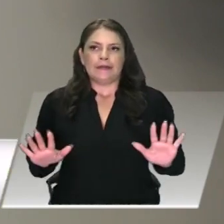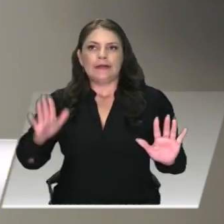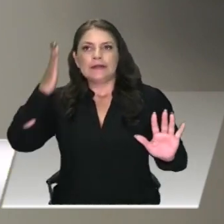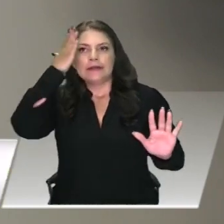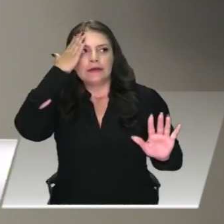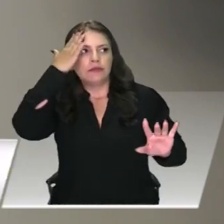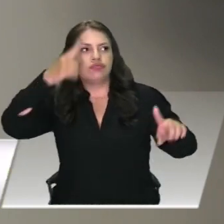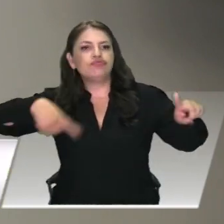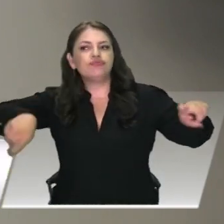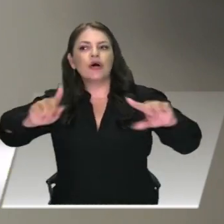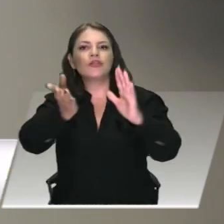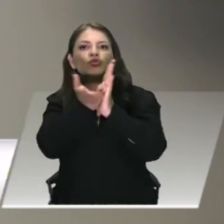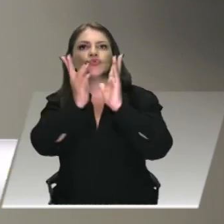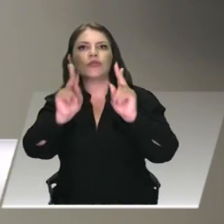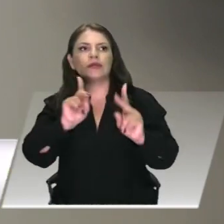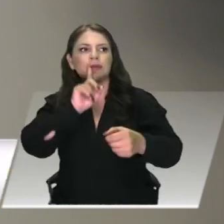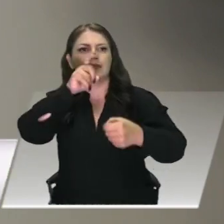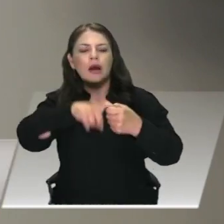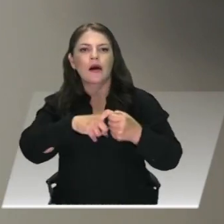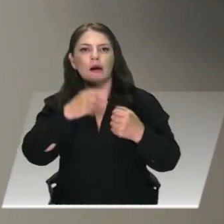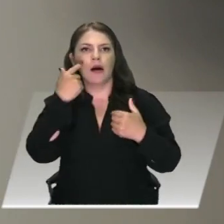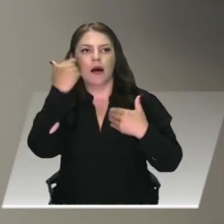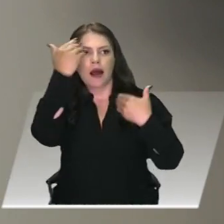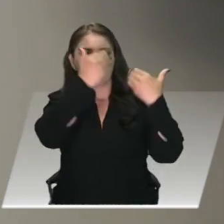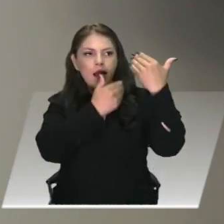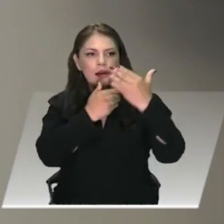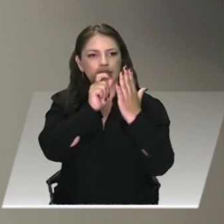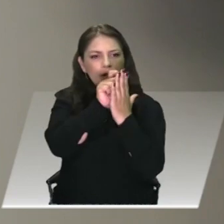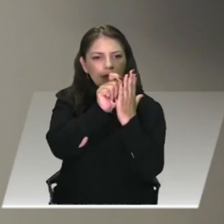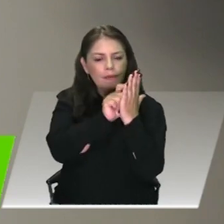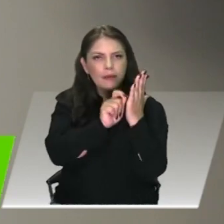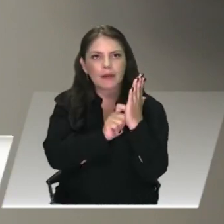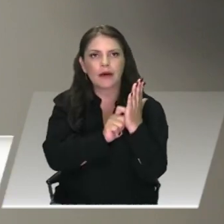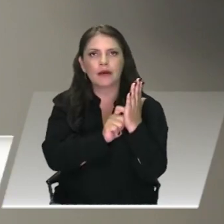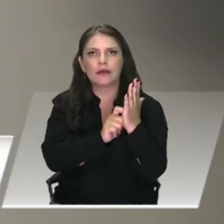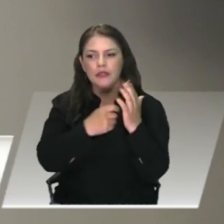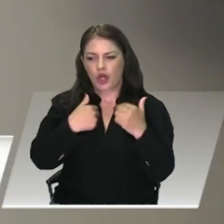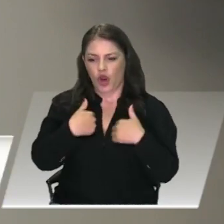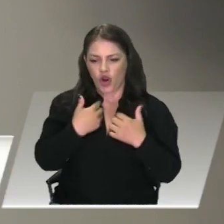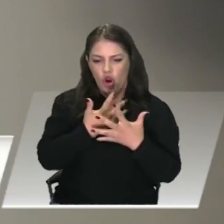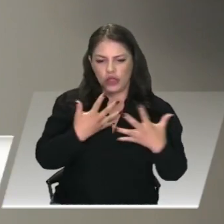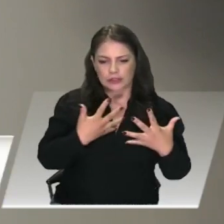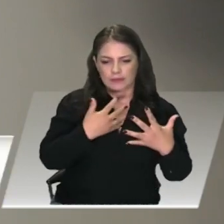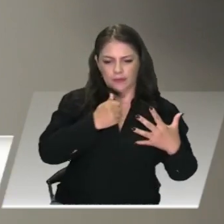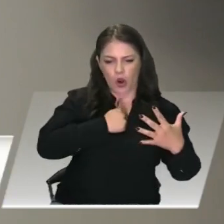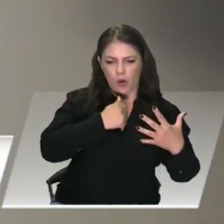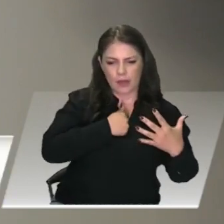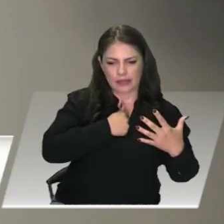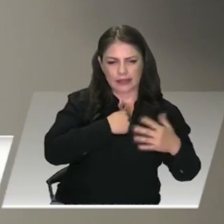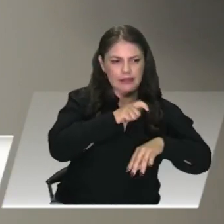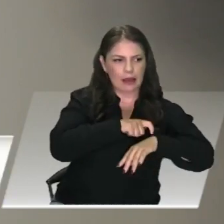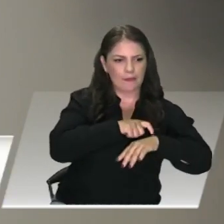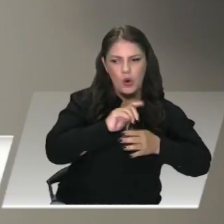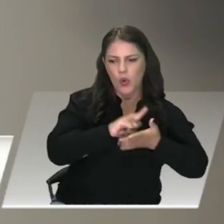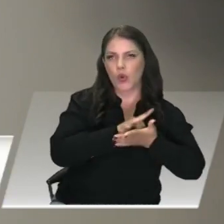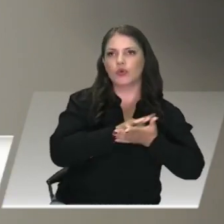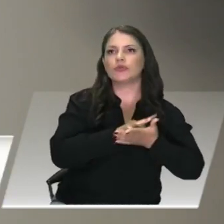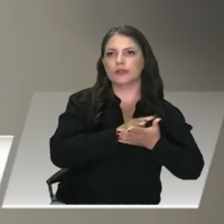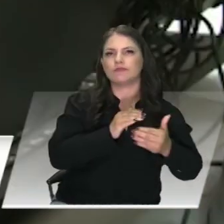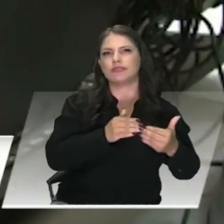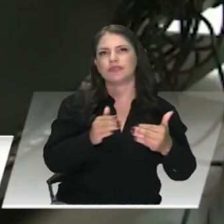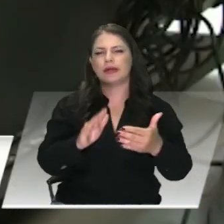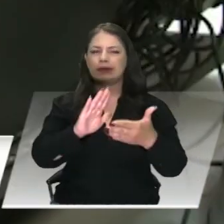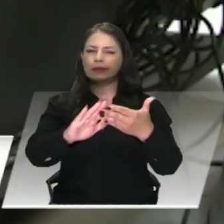estudiantes realizar la prueba implica una serie de cambios y decisiones personales y de uso del tiempo. Y por esta razón les